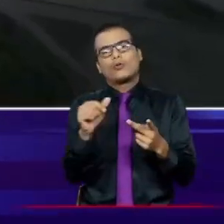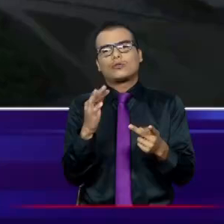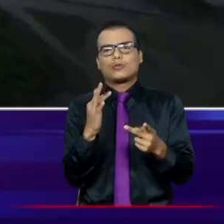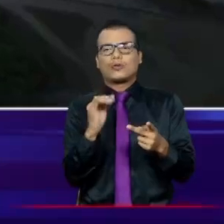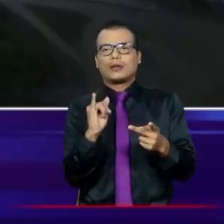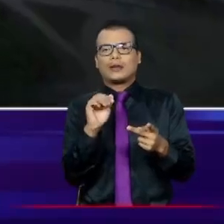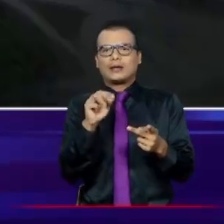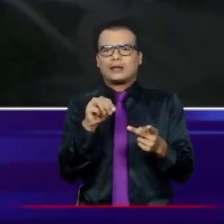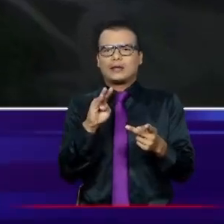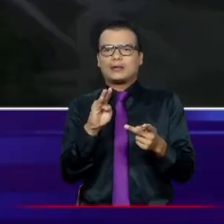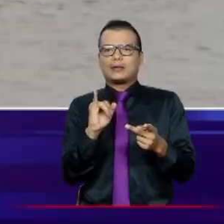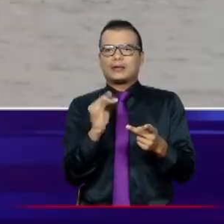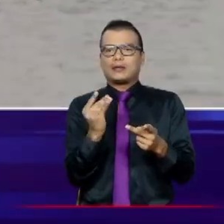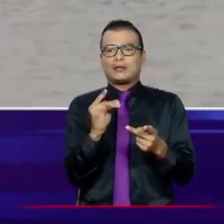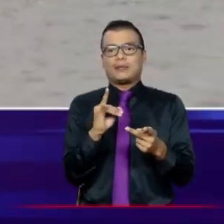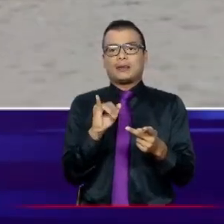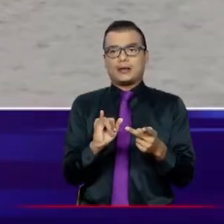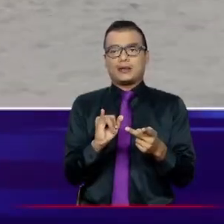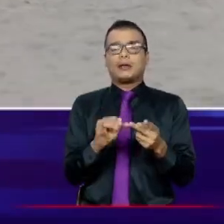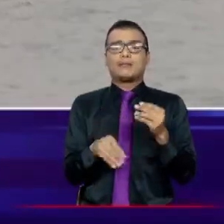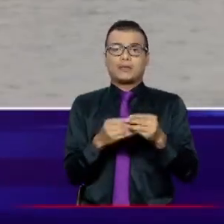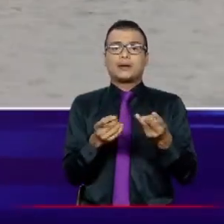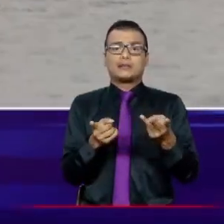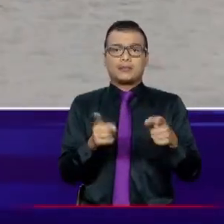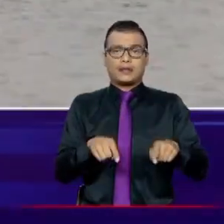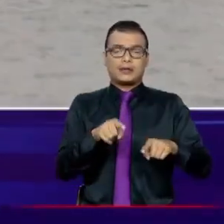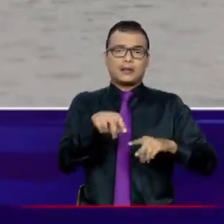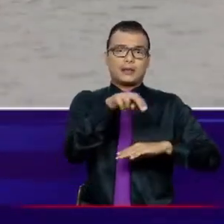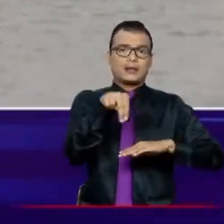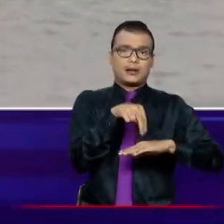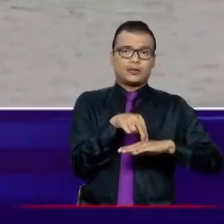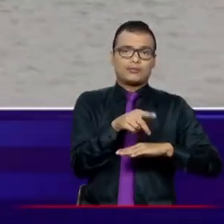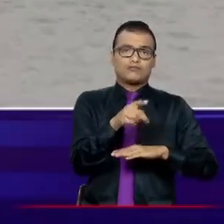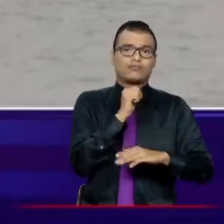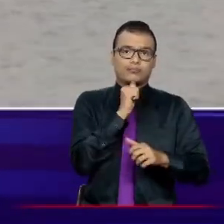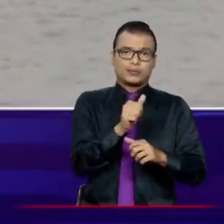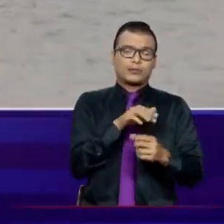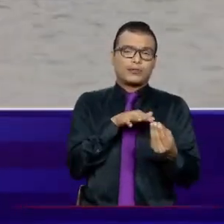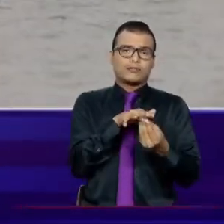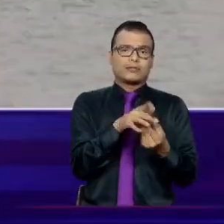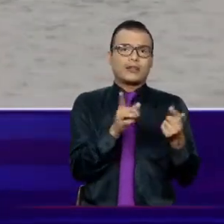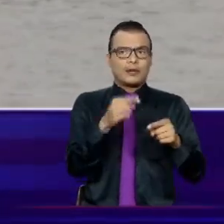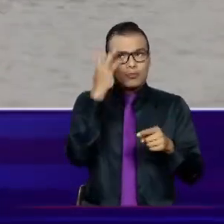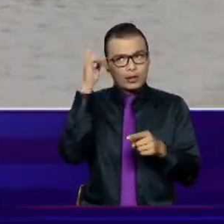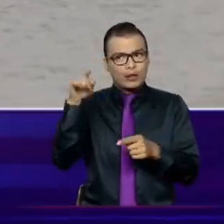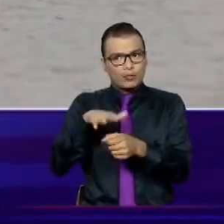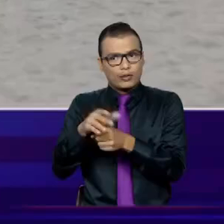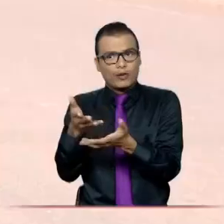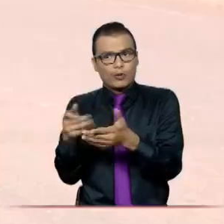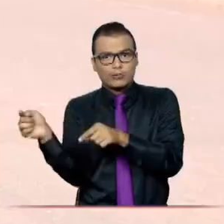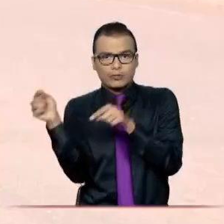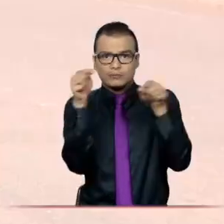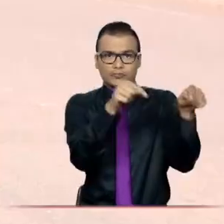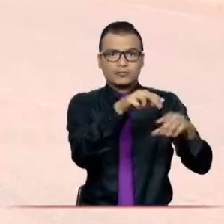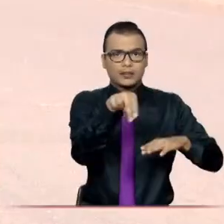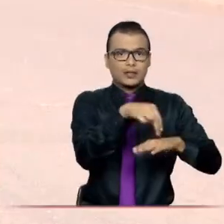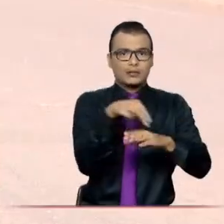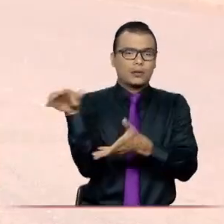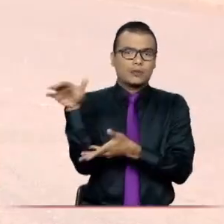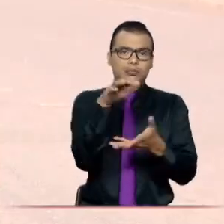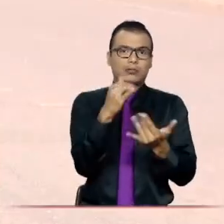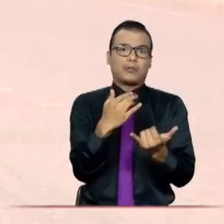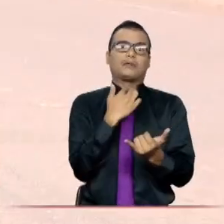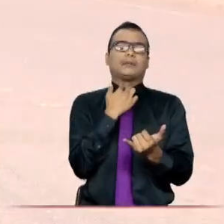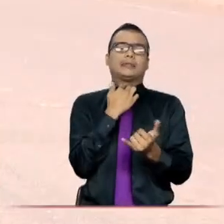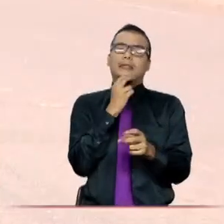el departamento de Nariño podrían presentarse coletazos debido a que desde el puerto también se despacha carga para estas zona del suroccidente. Eso